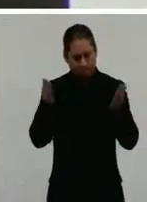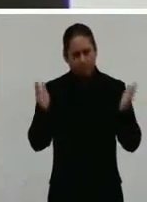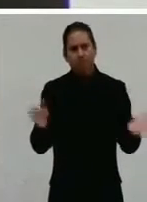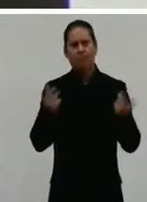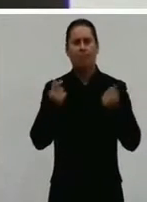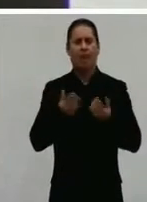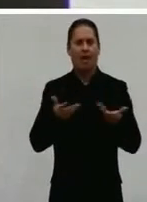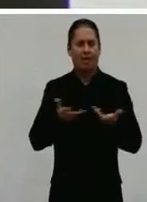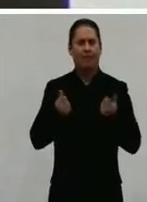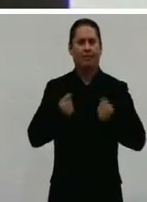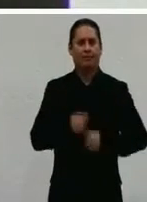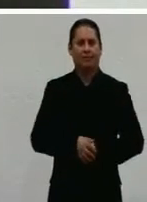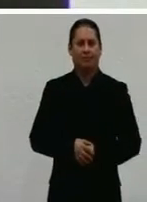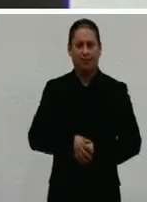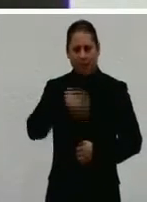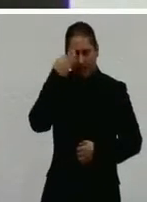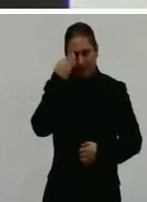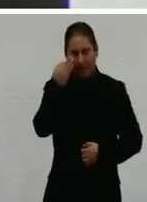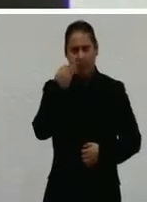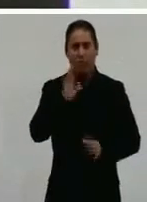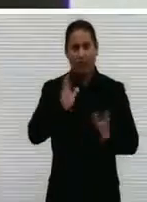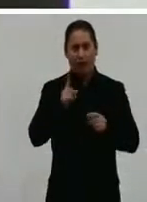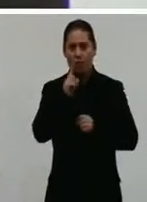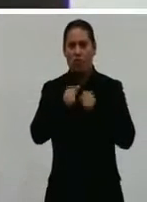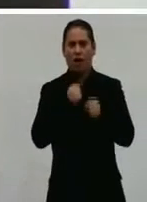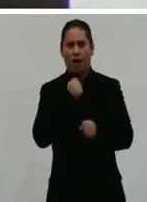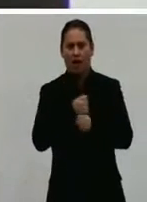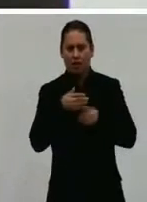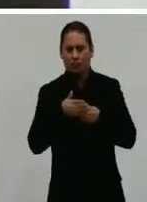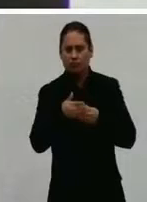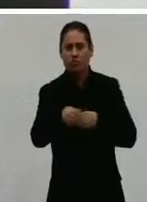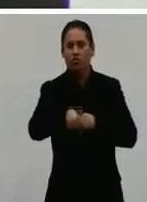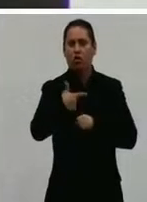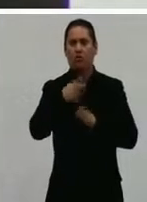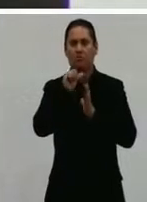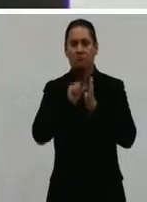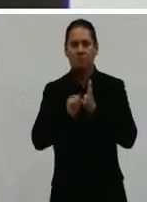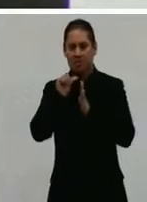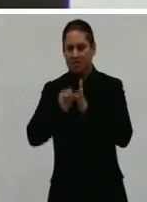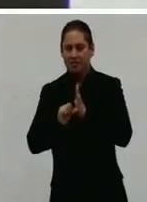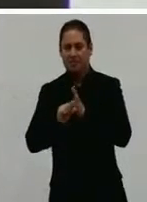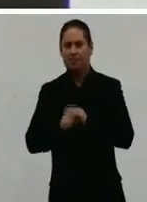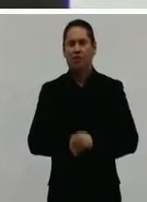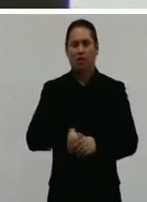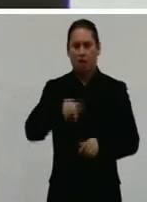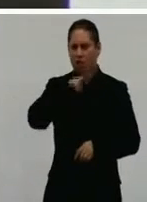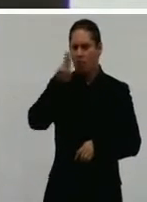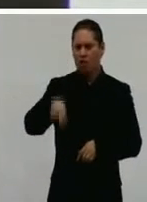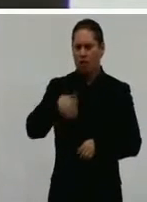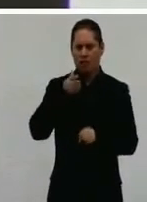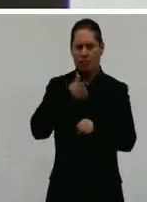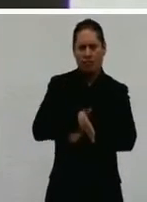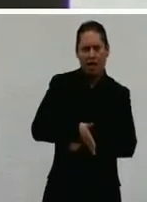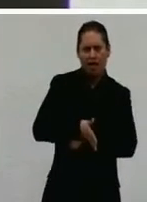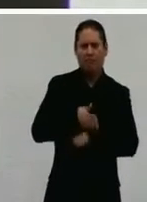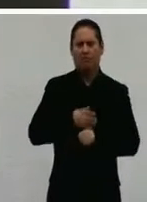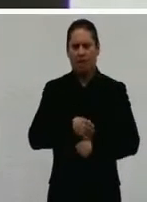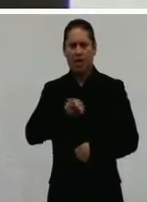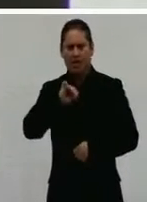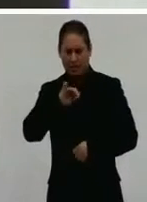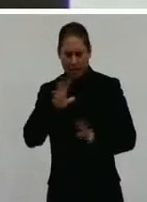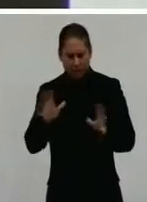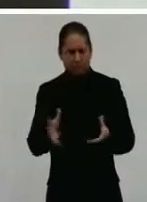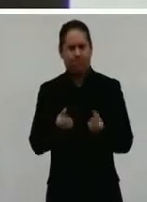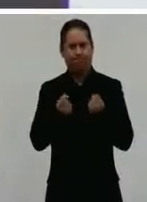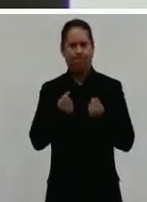que quizá el tiempo sea corto para agotar lo proyectado pero que nunca es tarde y que aún estamos a tiempo de sacar